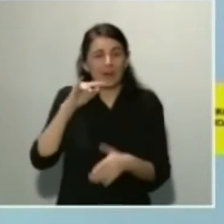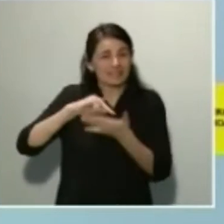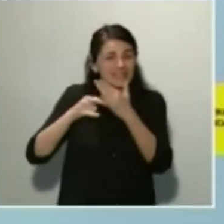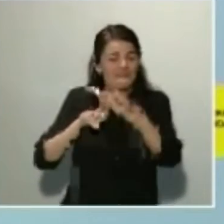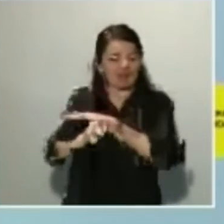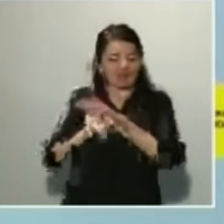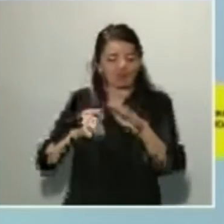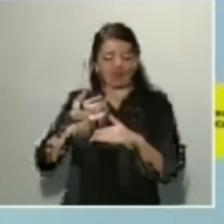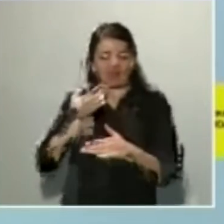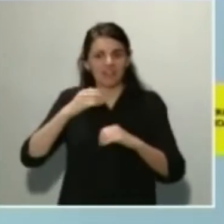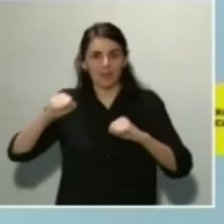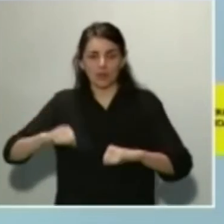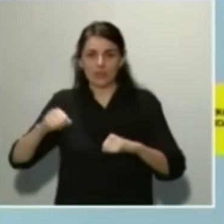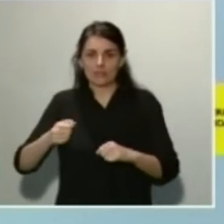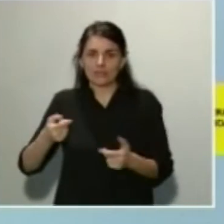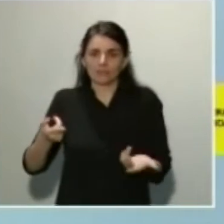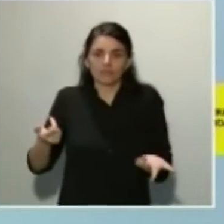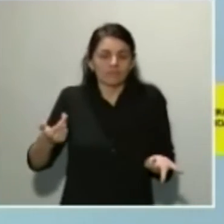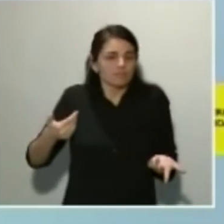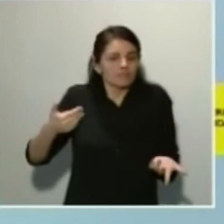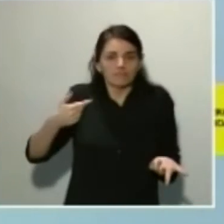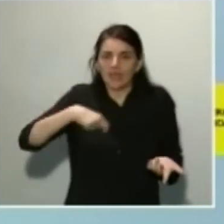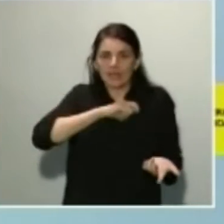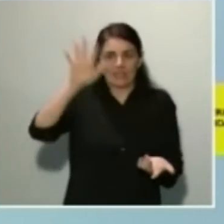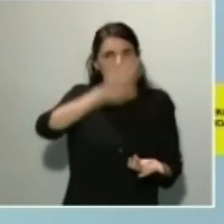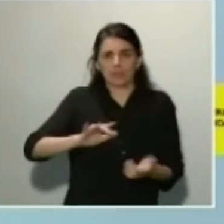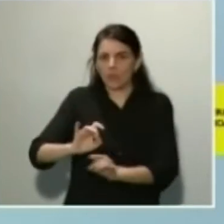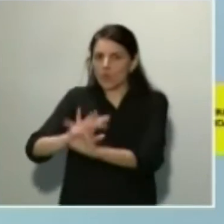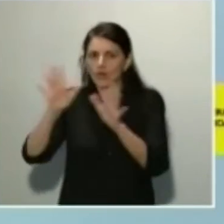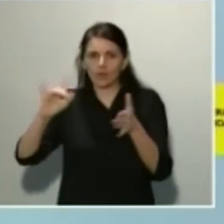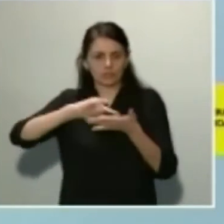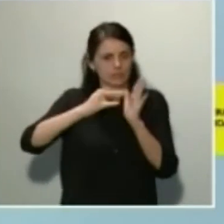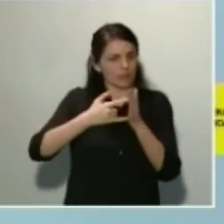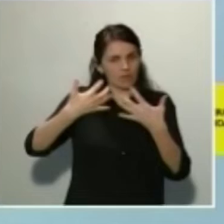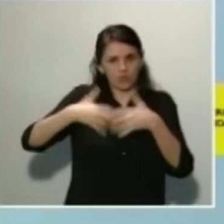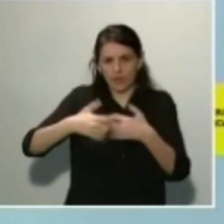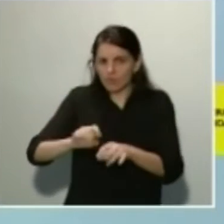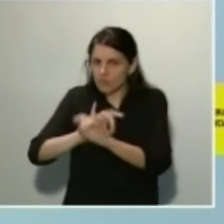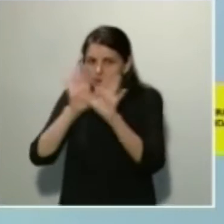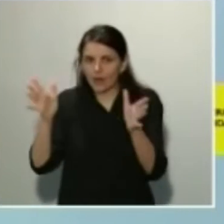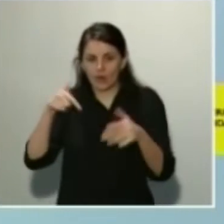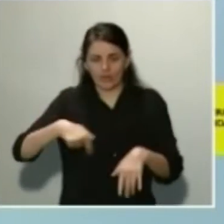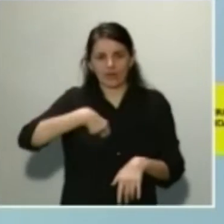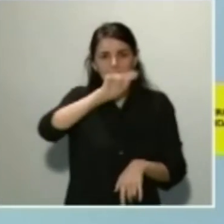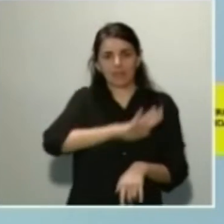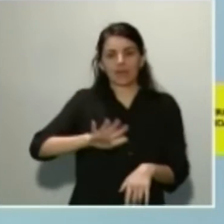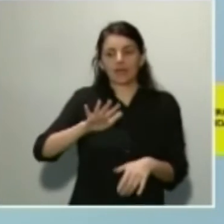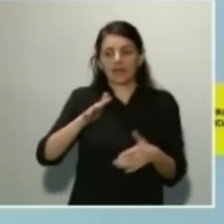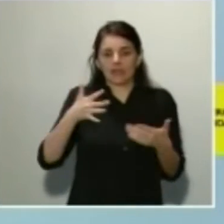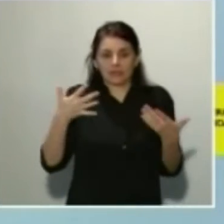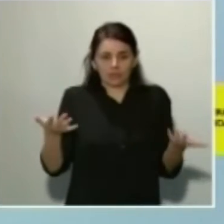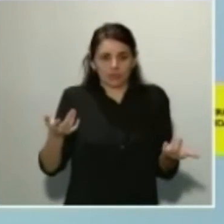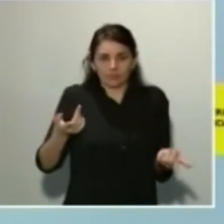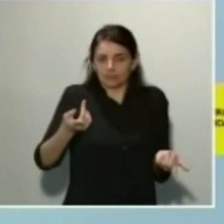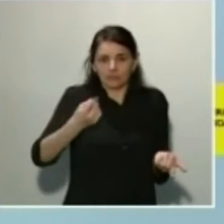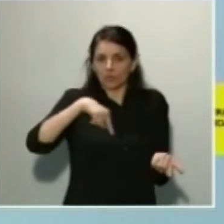sistema que está moi ben establecido en España, é un sistema que funciona e as Fuerzas Armadas estarán sempre allí